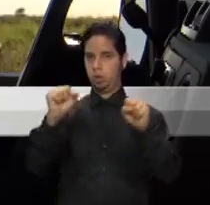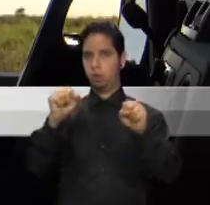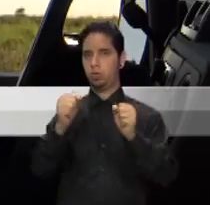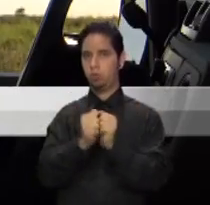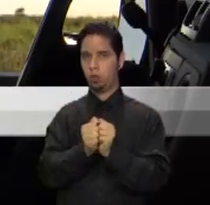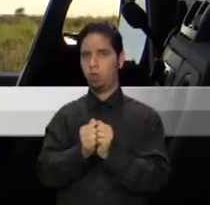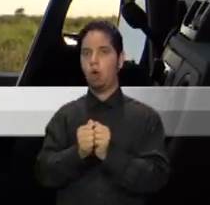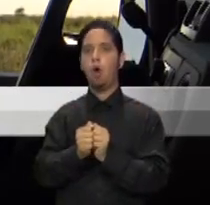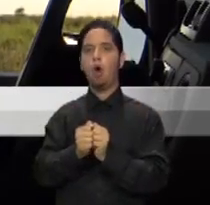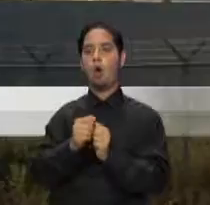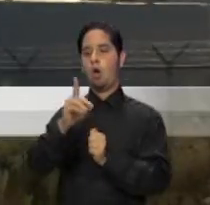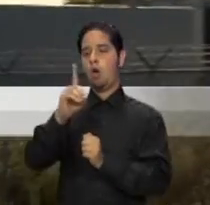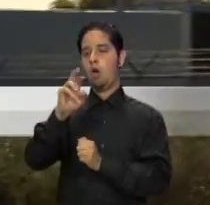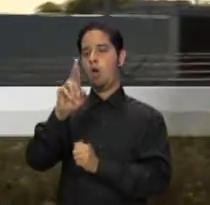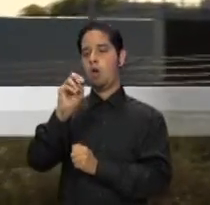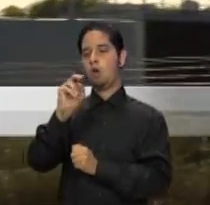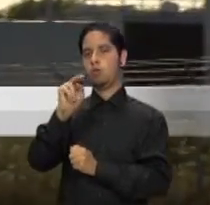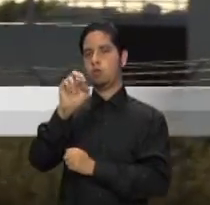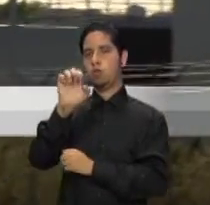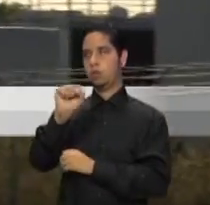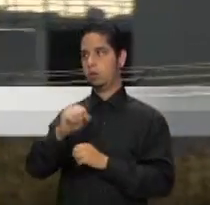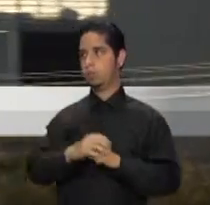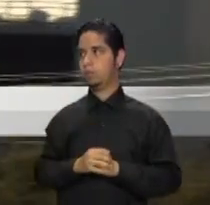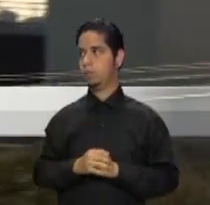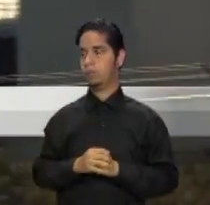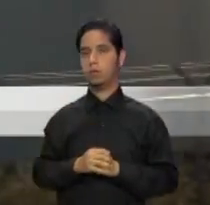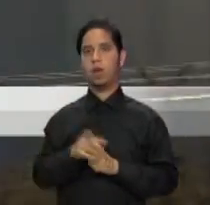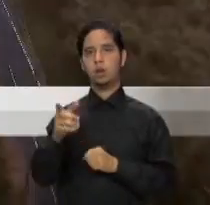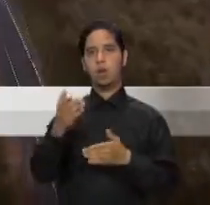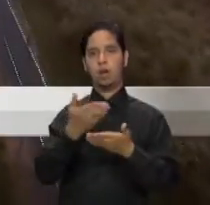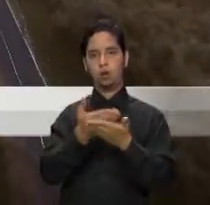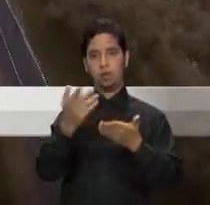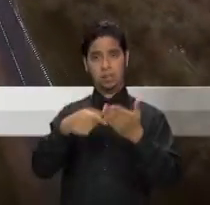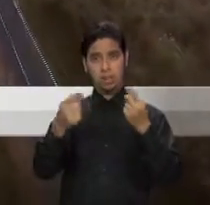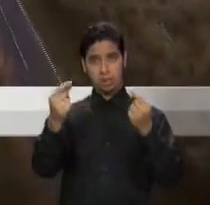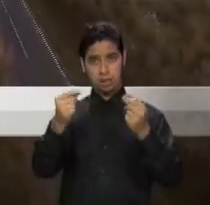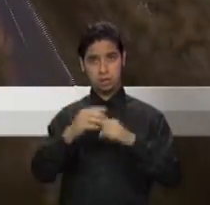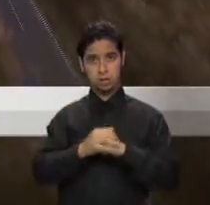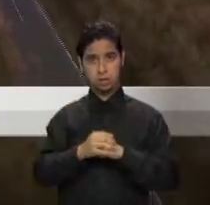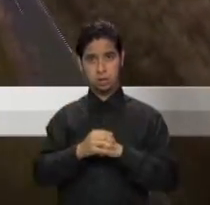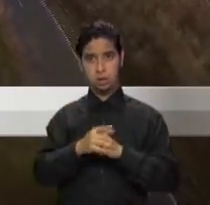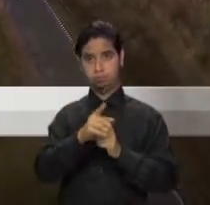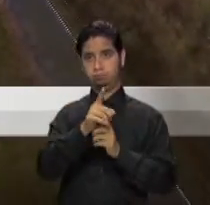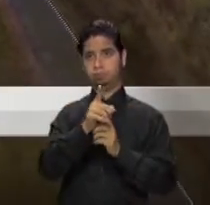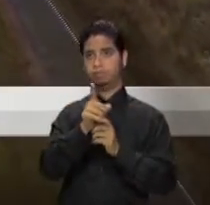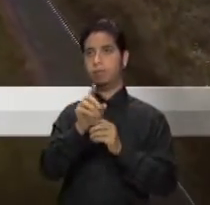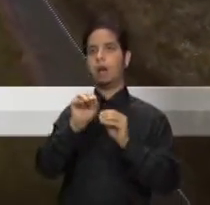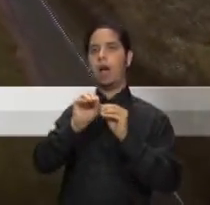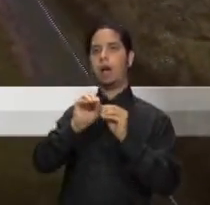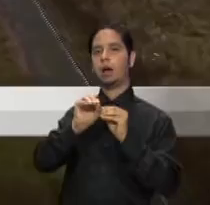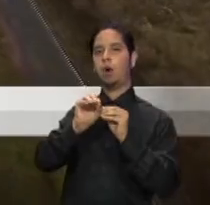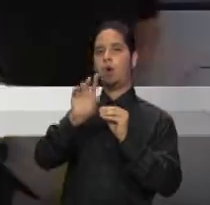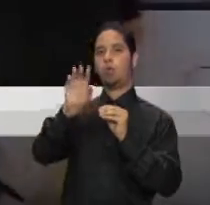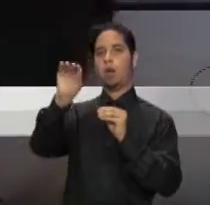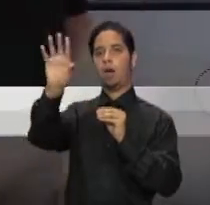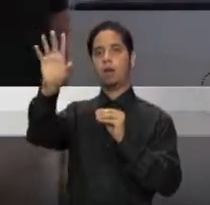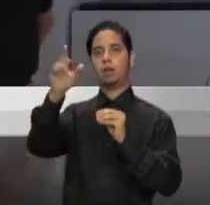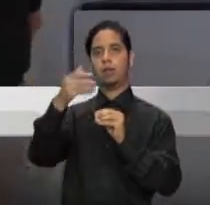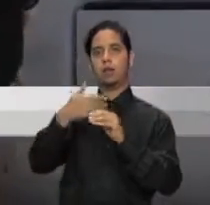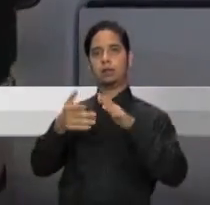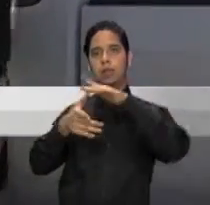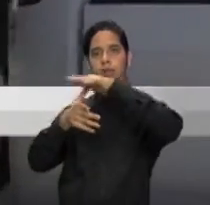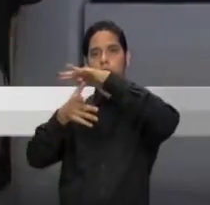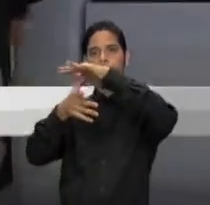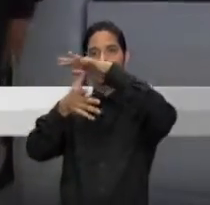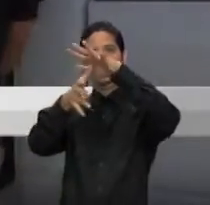nueva tecnología de control en forma de rifle que dispara ondas de radio que bloquean las comunicaciones de los drones en pleno vuelo. Esto ocasiona que activen su modo